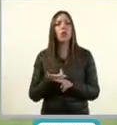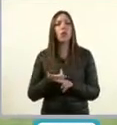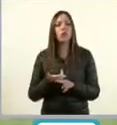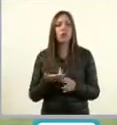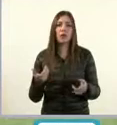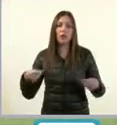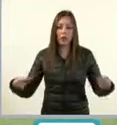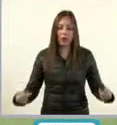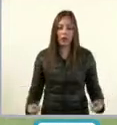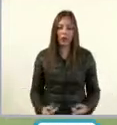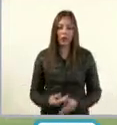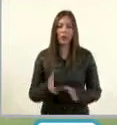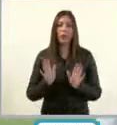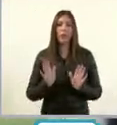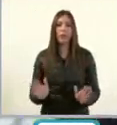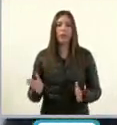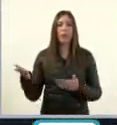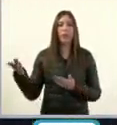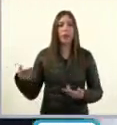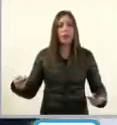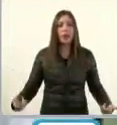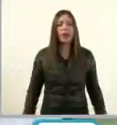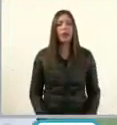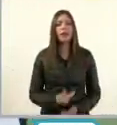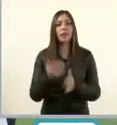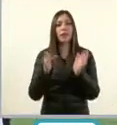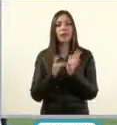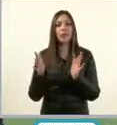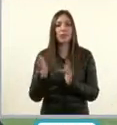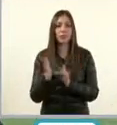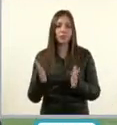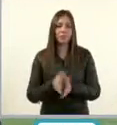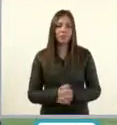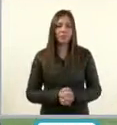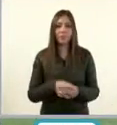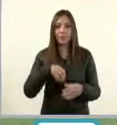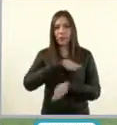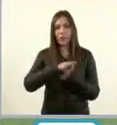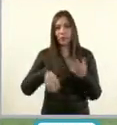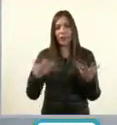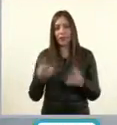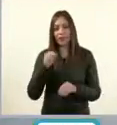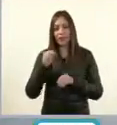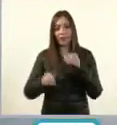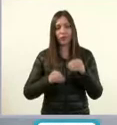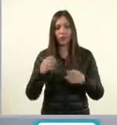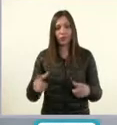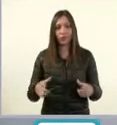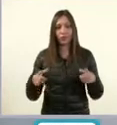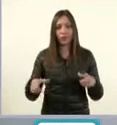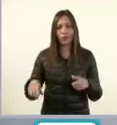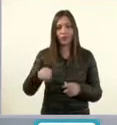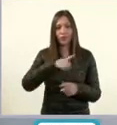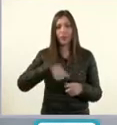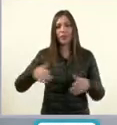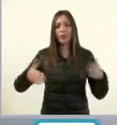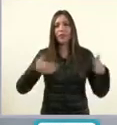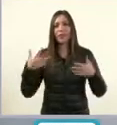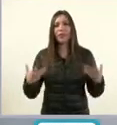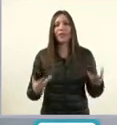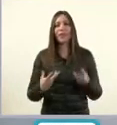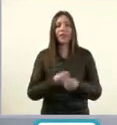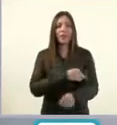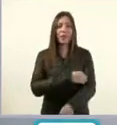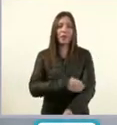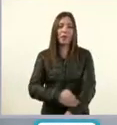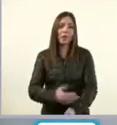el nacimiento, porque ya es la prefiguración directa del nacimiento de Jesús. Pues vamos a hacer nuestra Muy bien, corona, muy bien. vamos a Vayan a hacer celebrarlo su en familia, bonita corona.